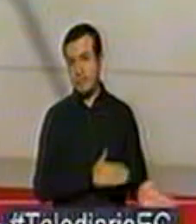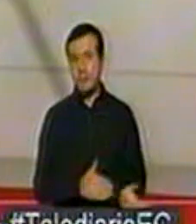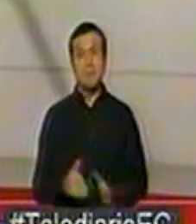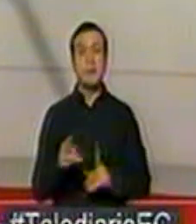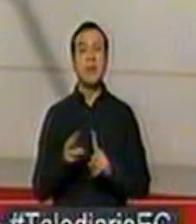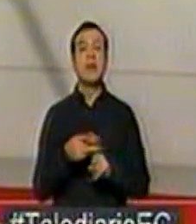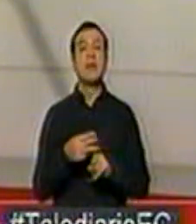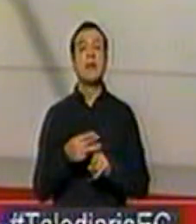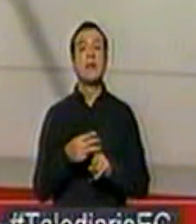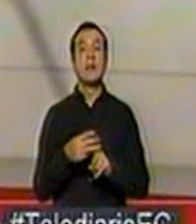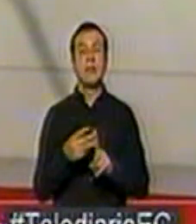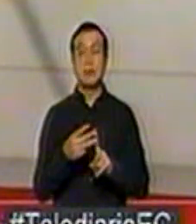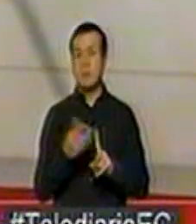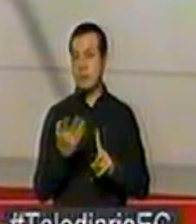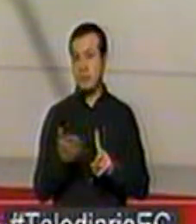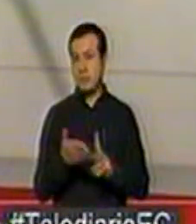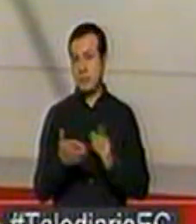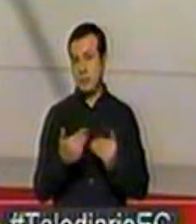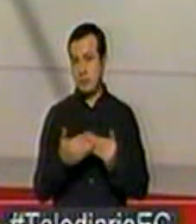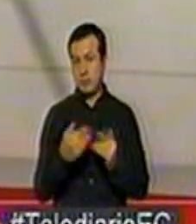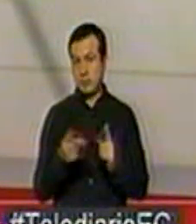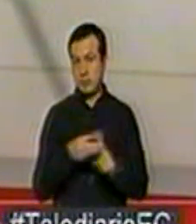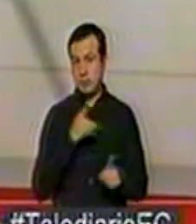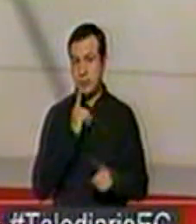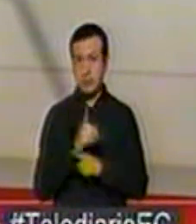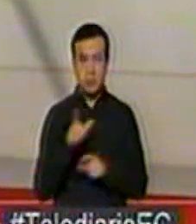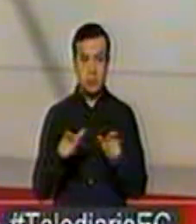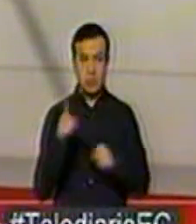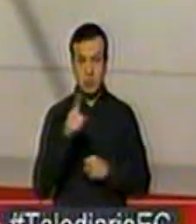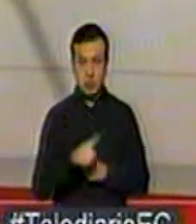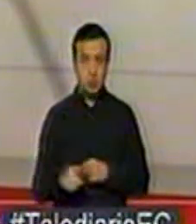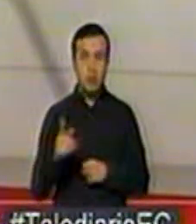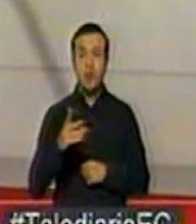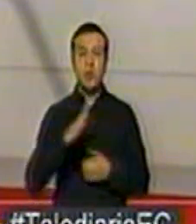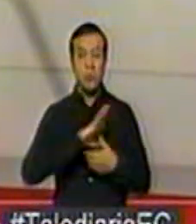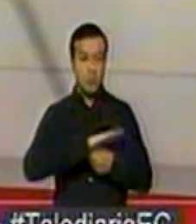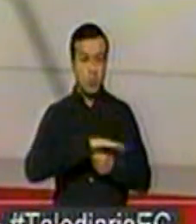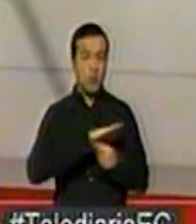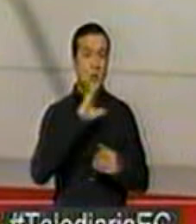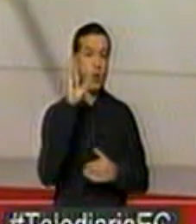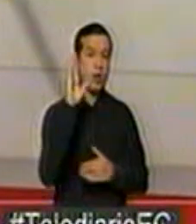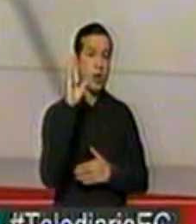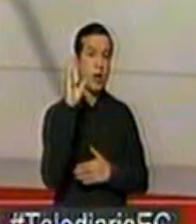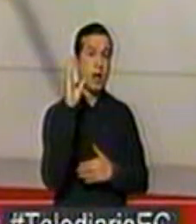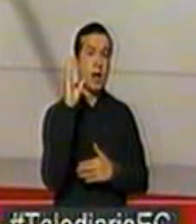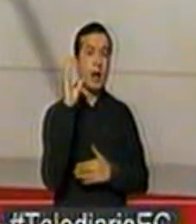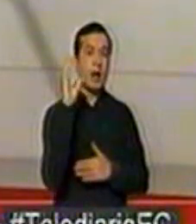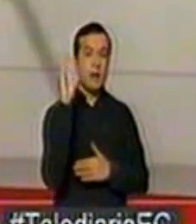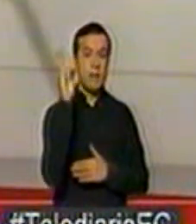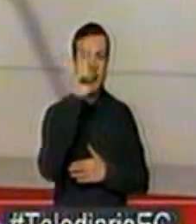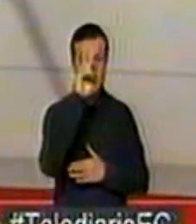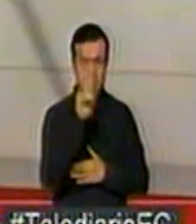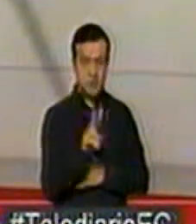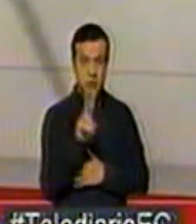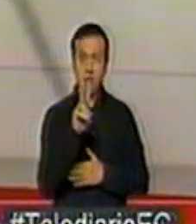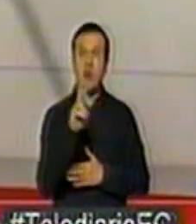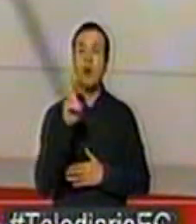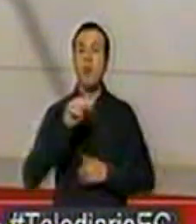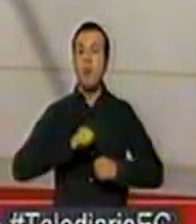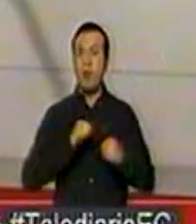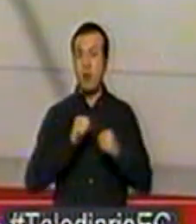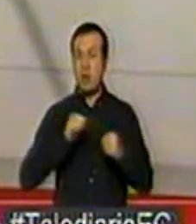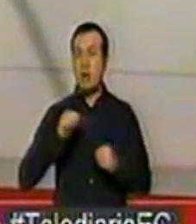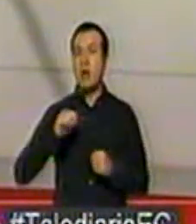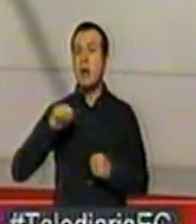línea y los consulados en Caracas, Bogotá y Lima serán las oficinas